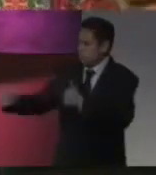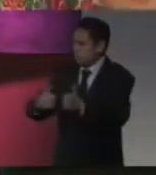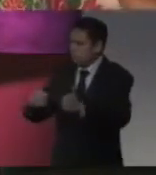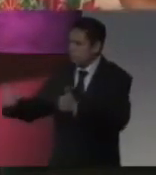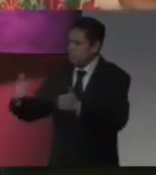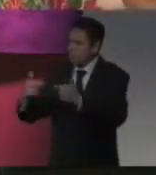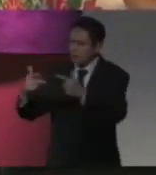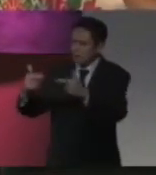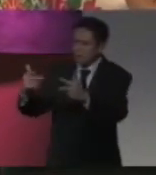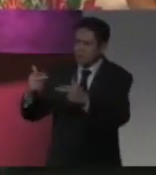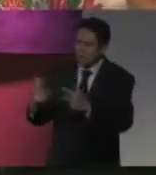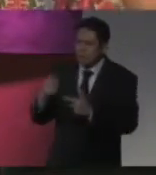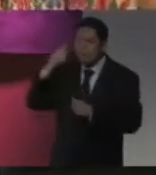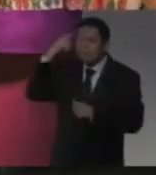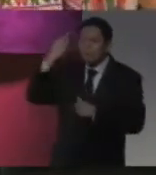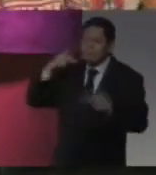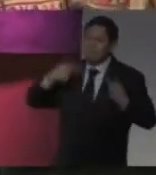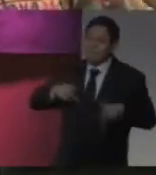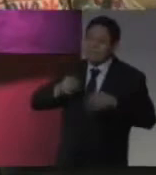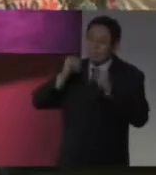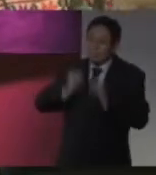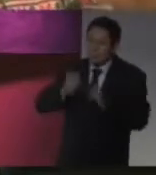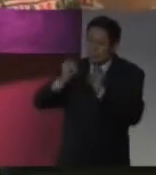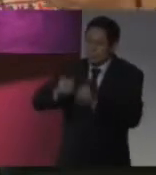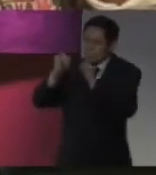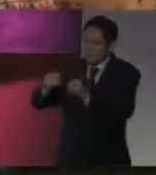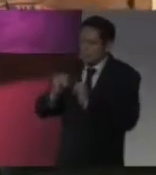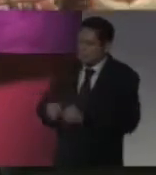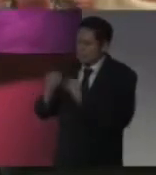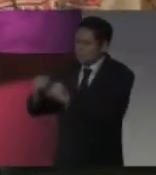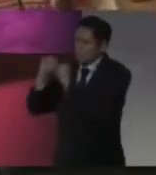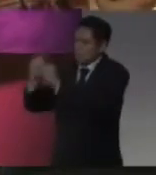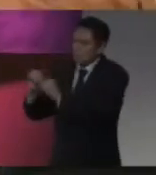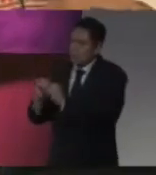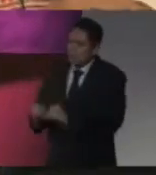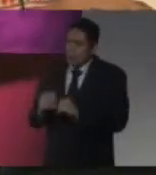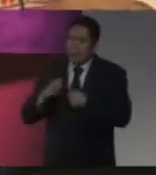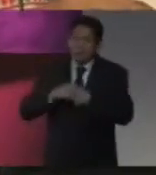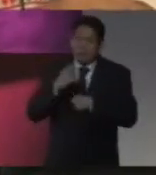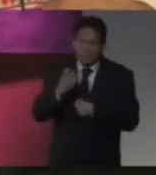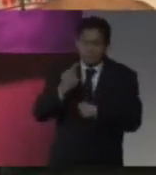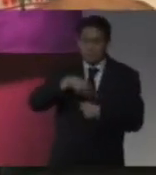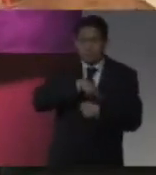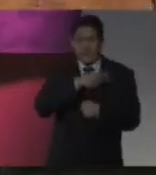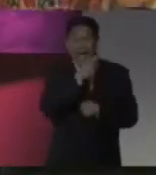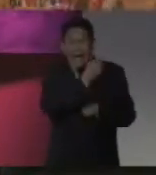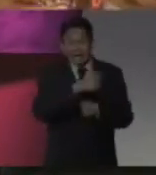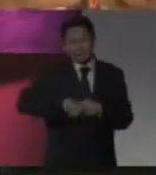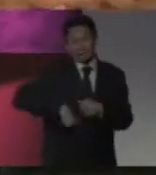a individualidades, ¿sí?, ¿verdad? Entonces, por eso tenemos que luchar contra el sistema,